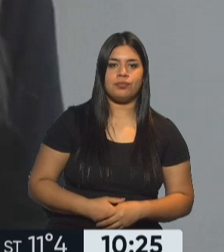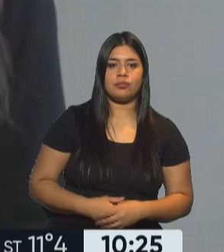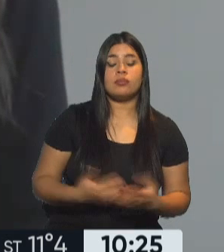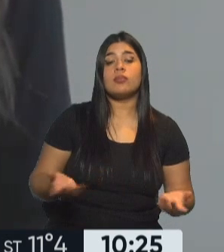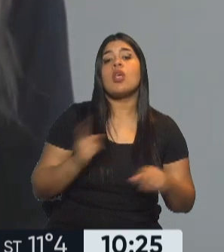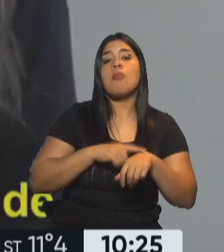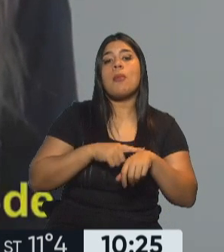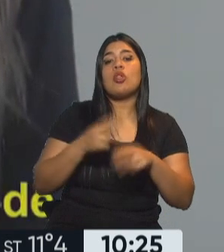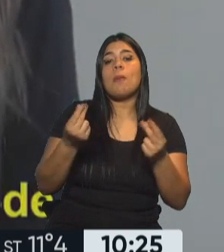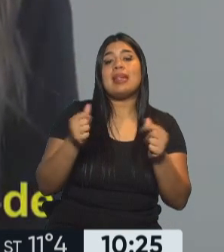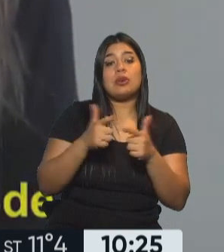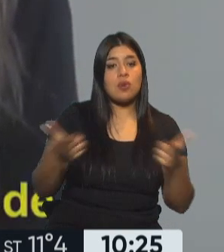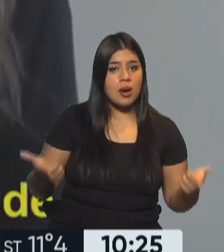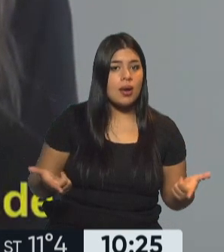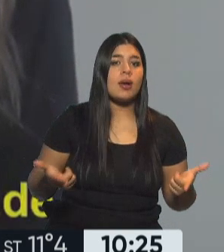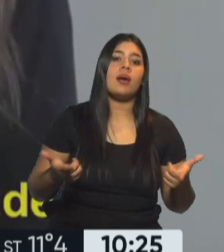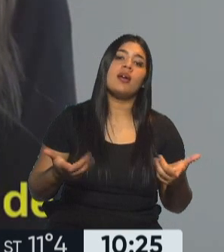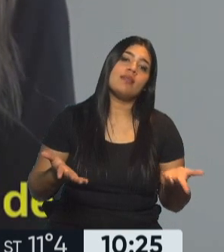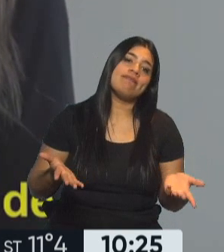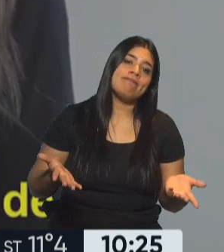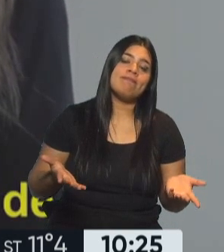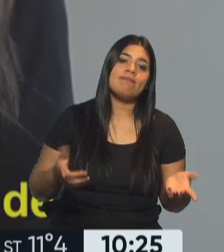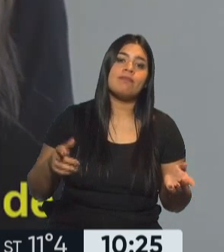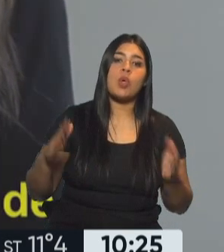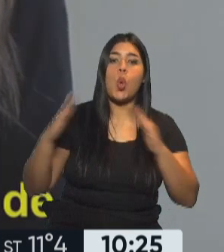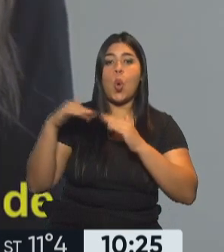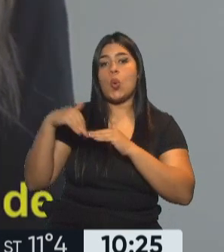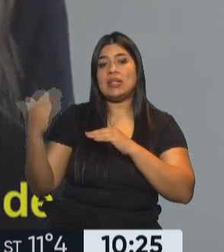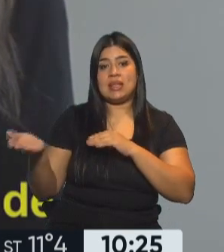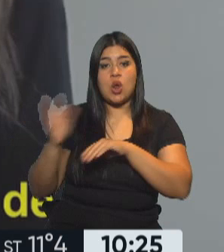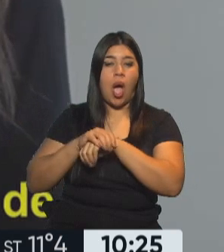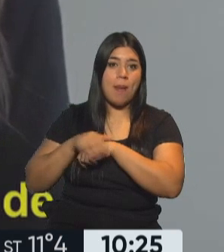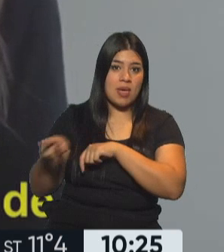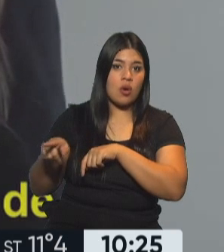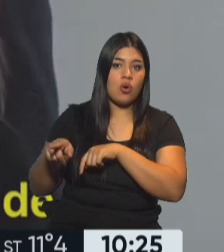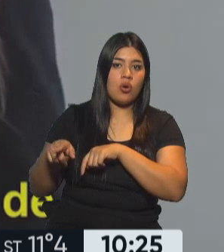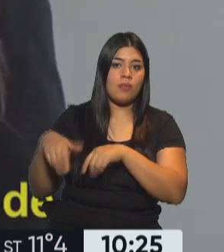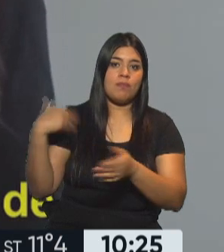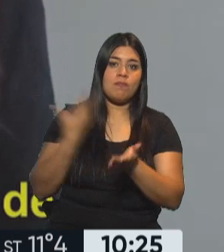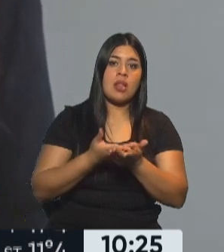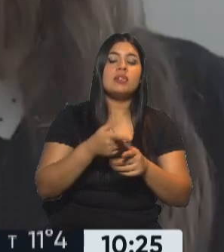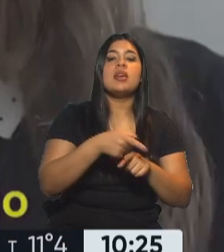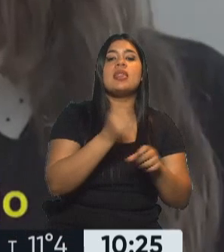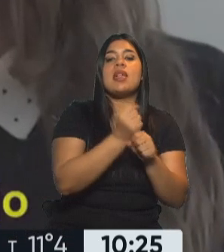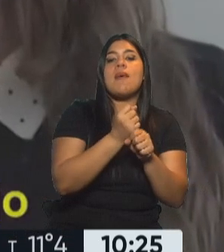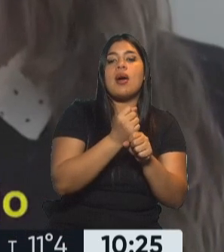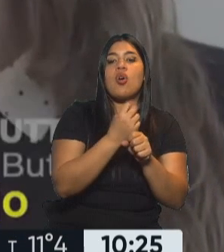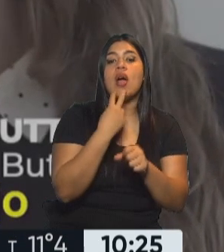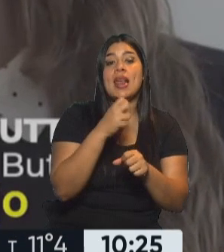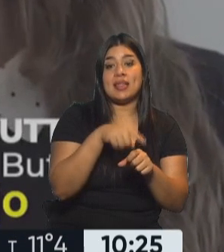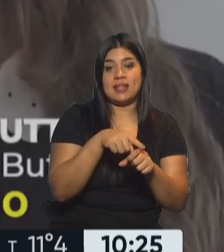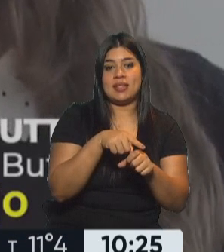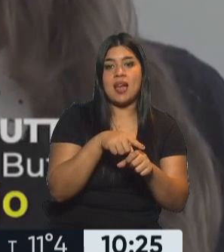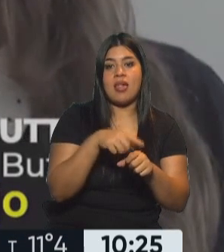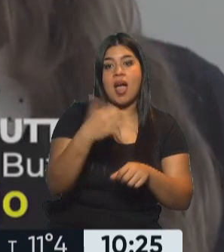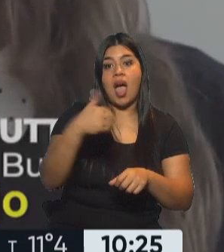no alcanzaba y un vecino, un amigo, le propone un trabajo de electricidad para trabajar